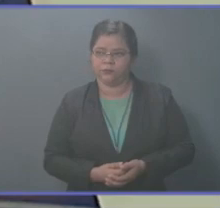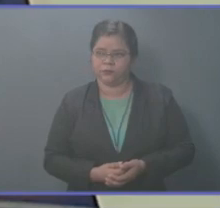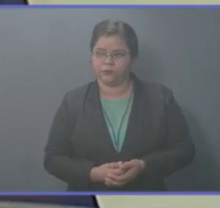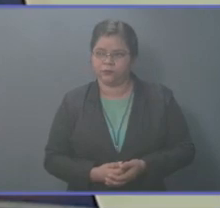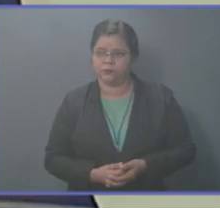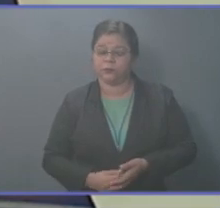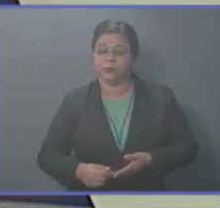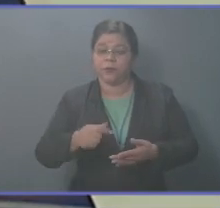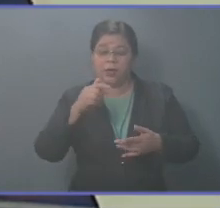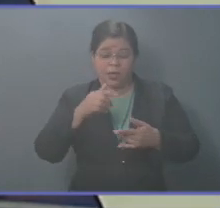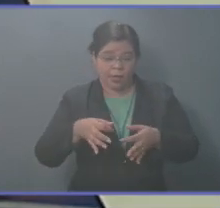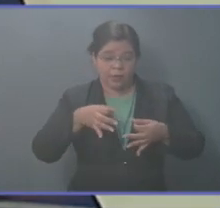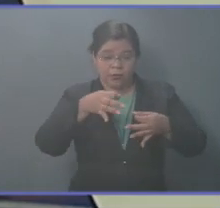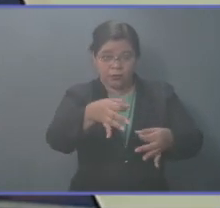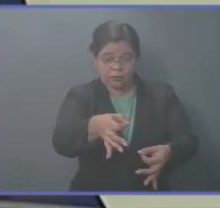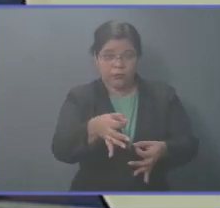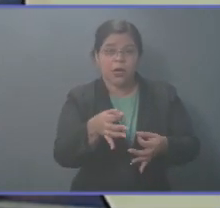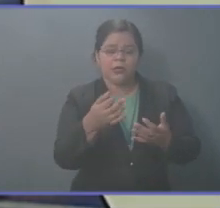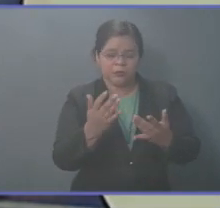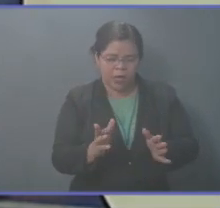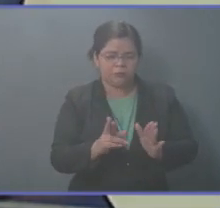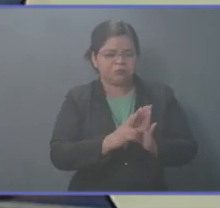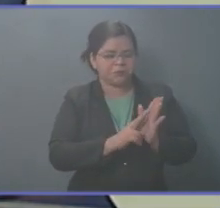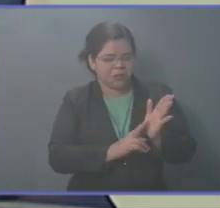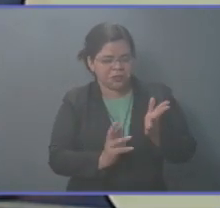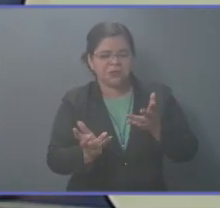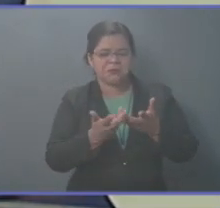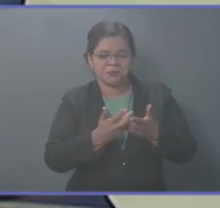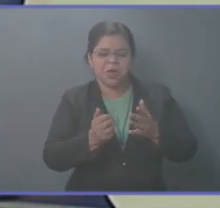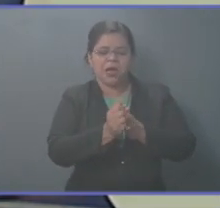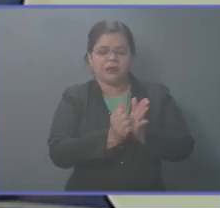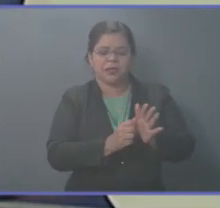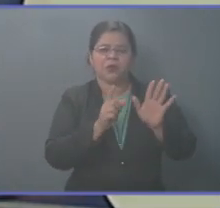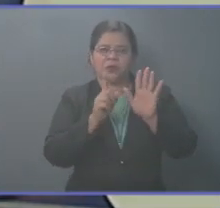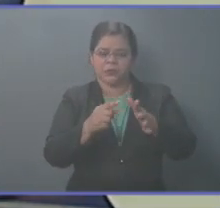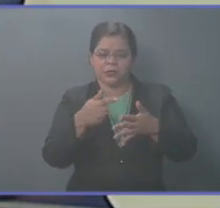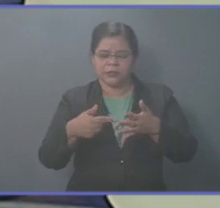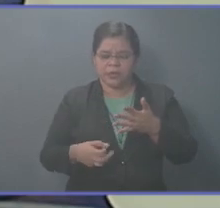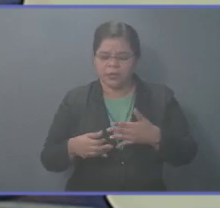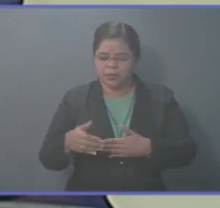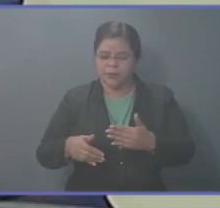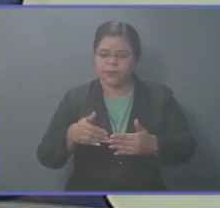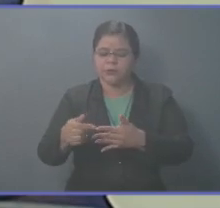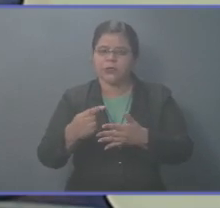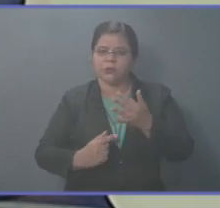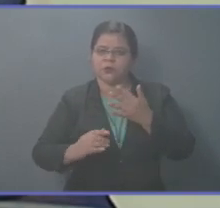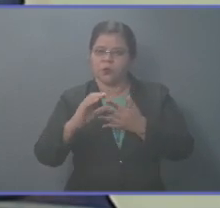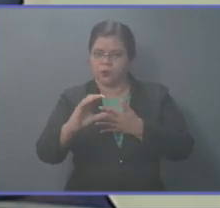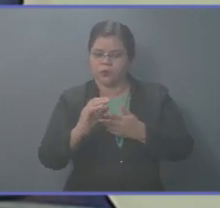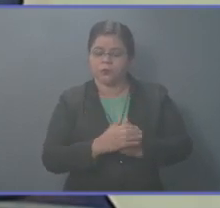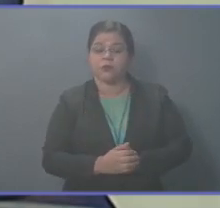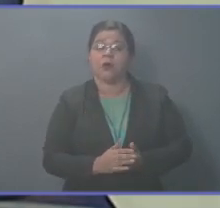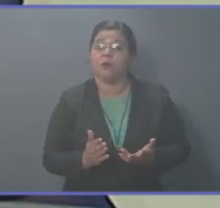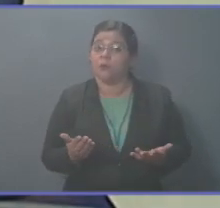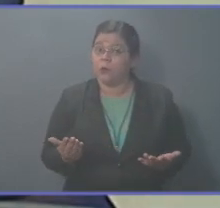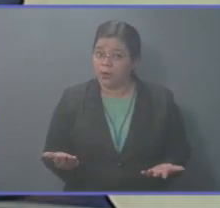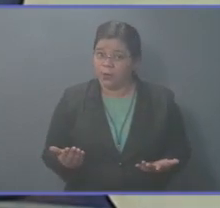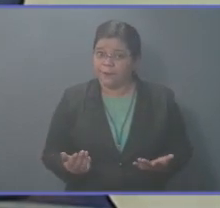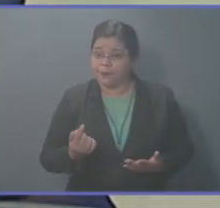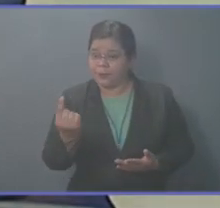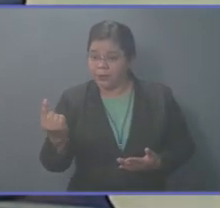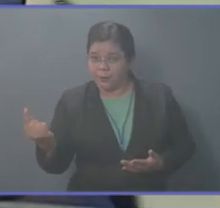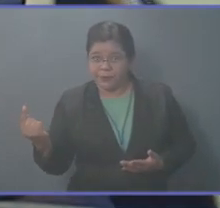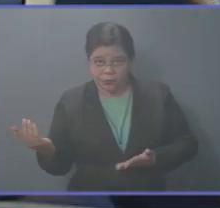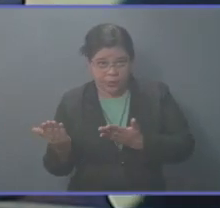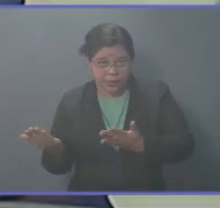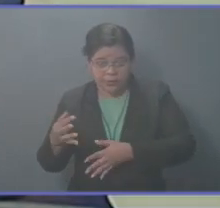La demanda cumple con los requisitos establecidos en el artículo 6 de la Ley de Procedimientos Constitucionales, ya que los